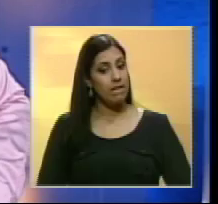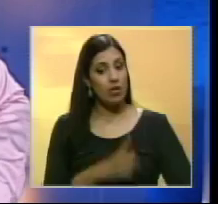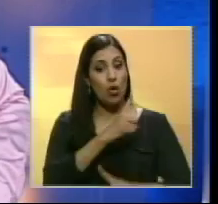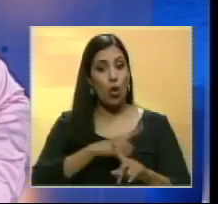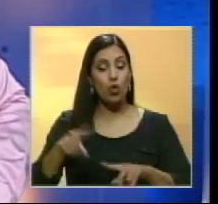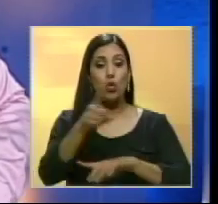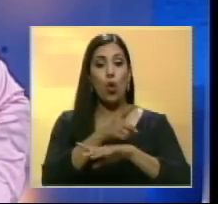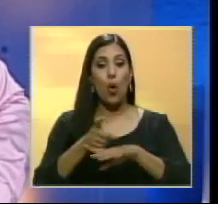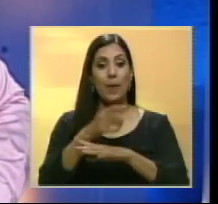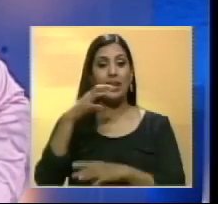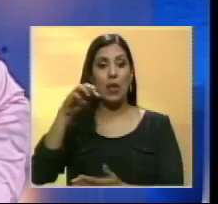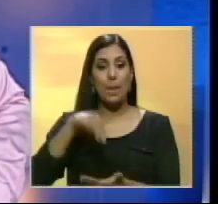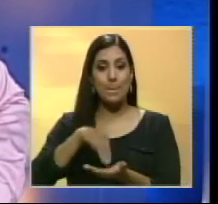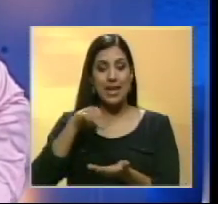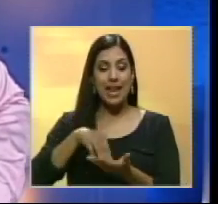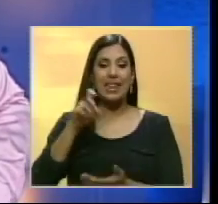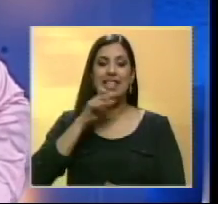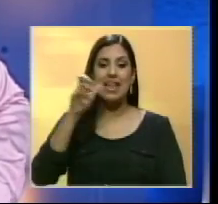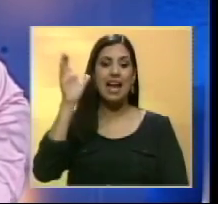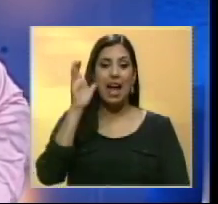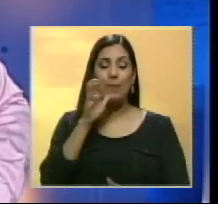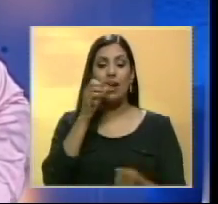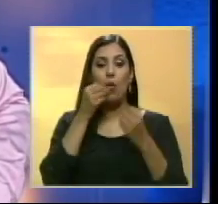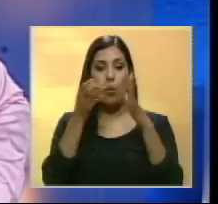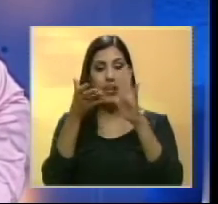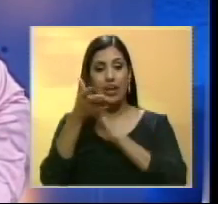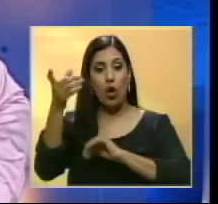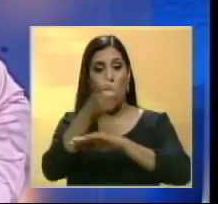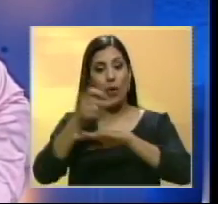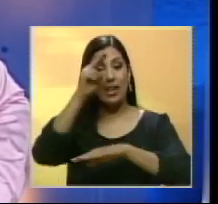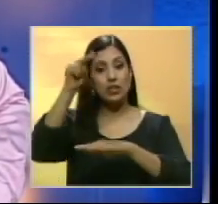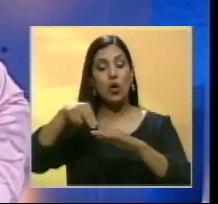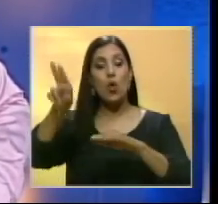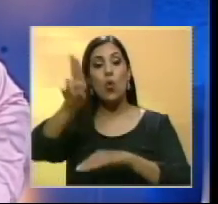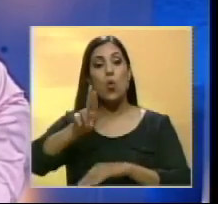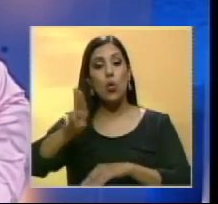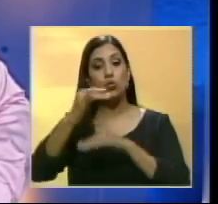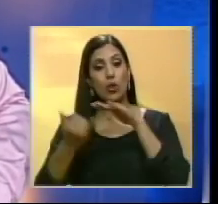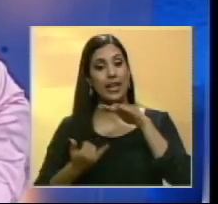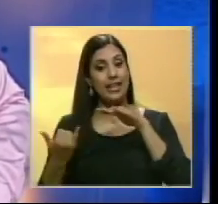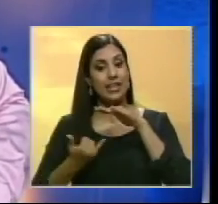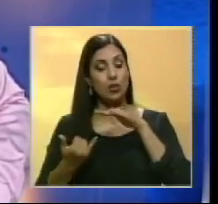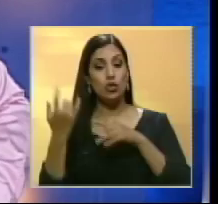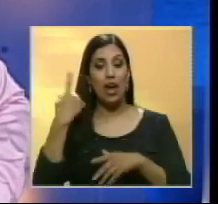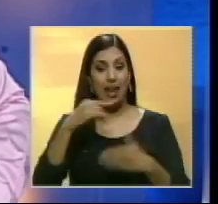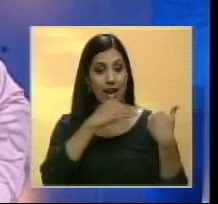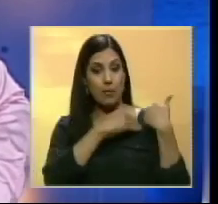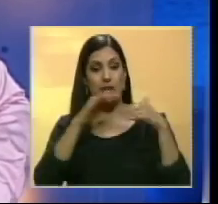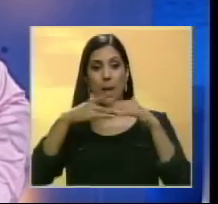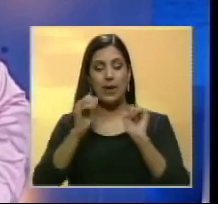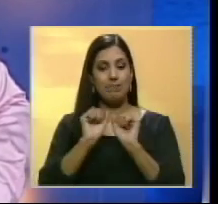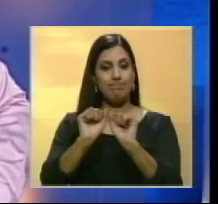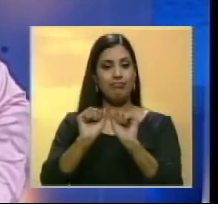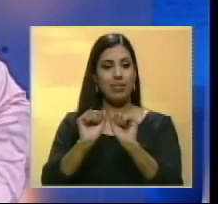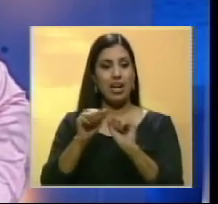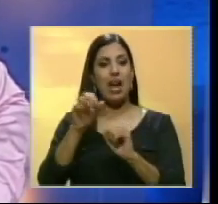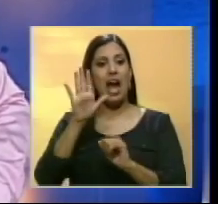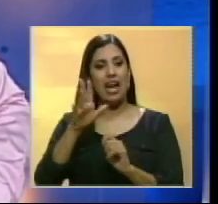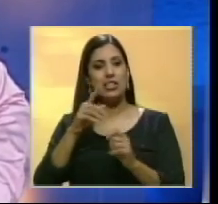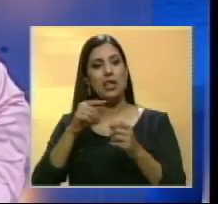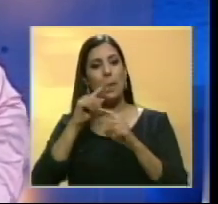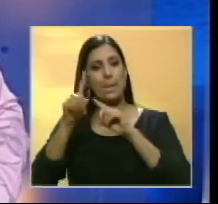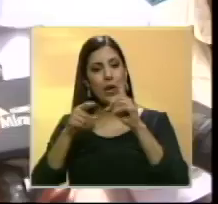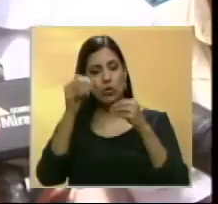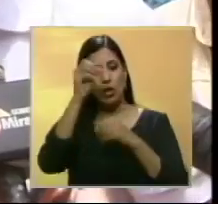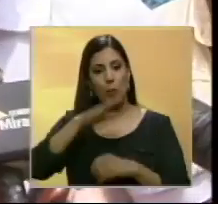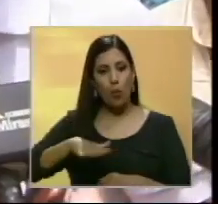El gobernador de Miranda, Enrique Capriles, aseguró que el gobierno nacional utiliza las instituciones que están en su poder para frenar los mecanismos de consulta